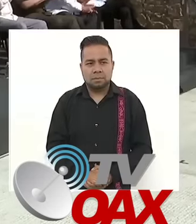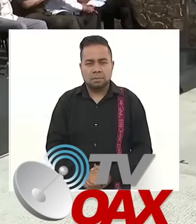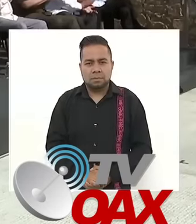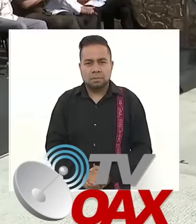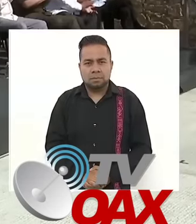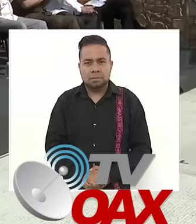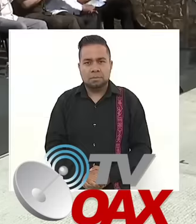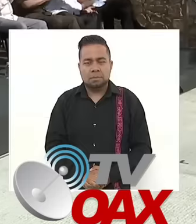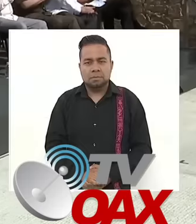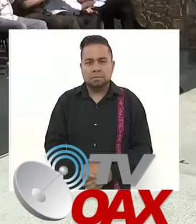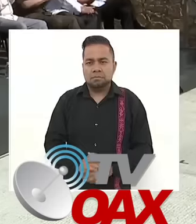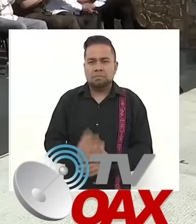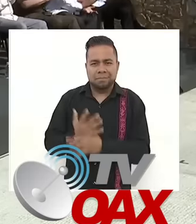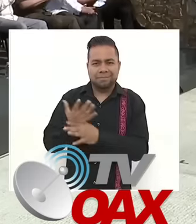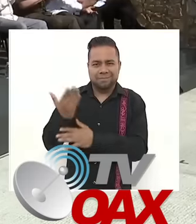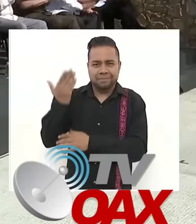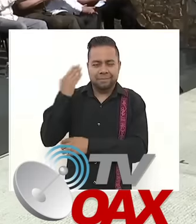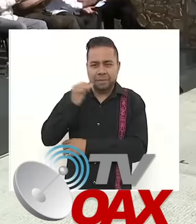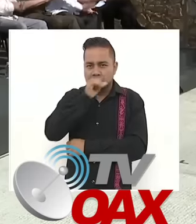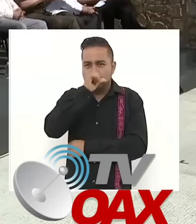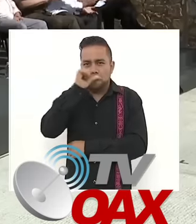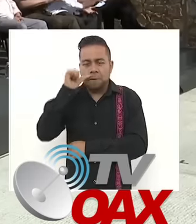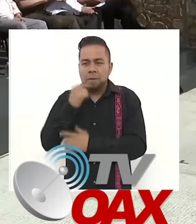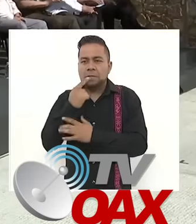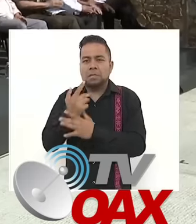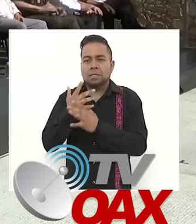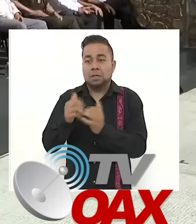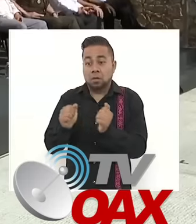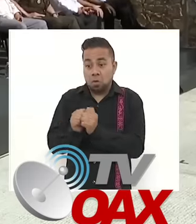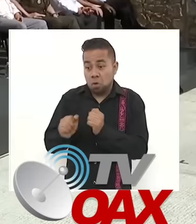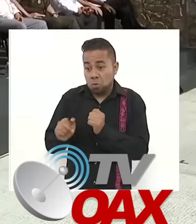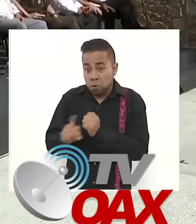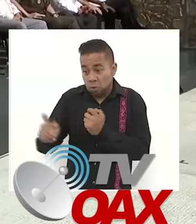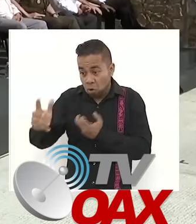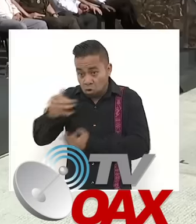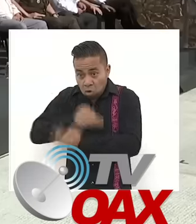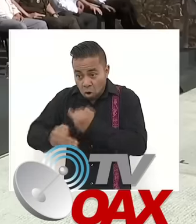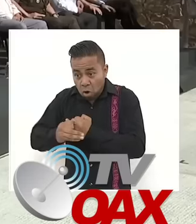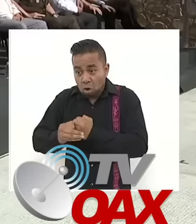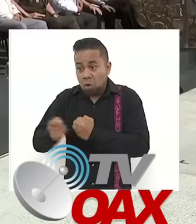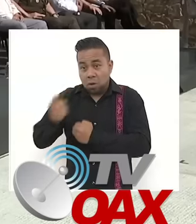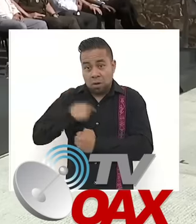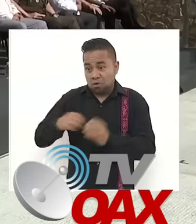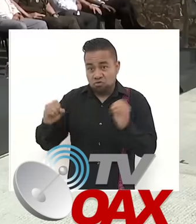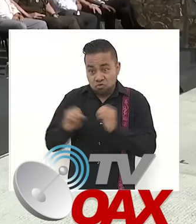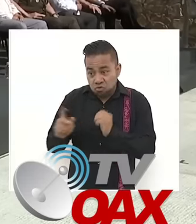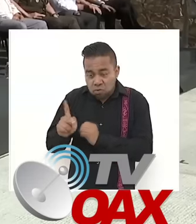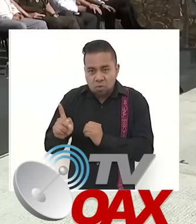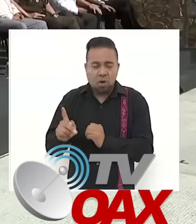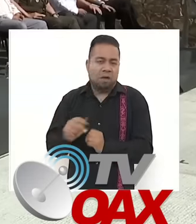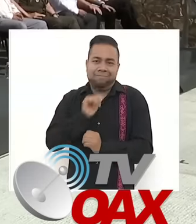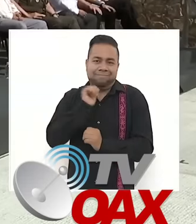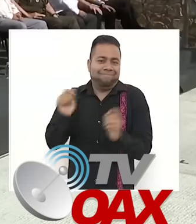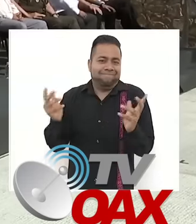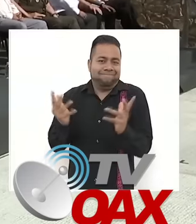¿Qué decía Juárez? Con el pueblo todo, sin el pueblo